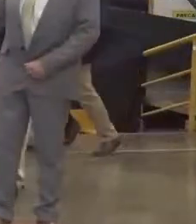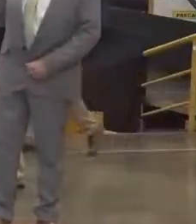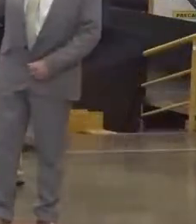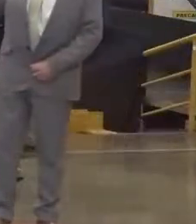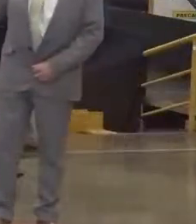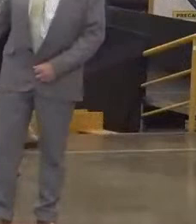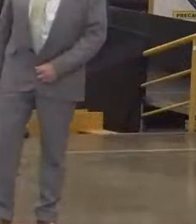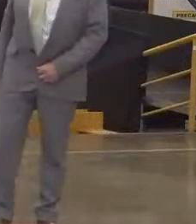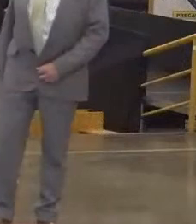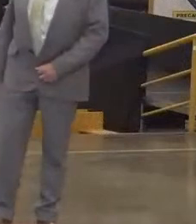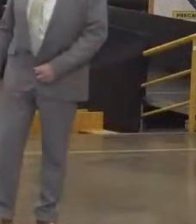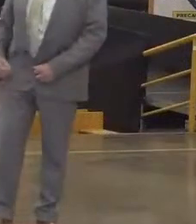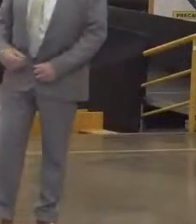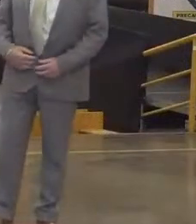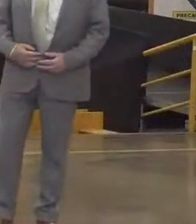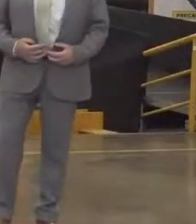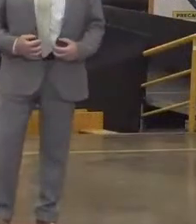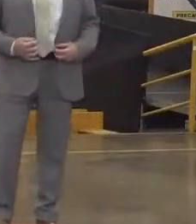pato.